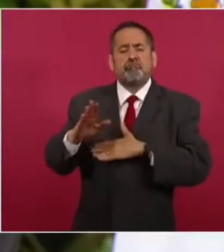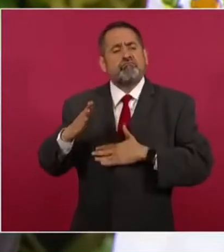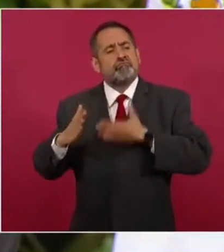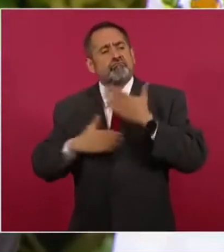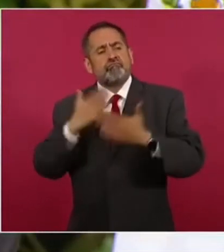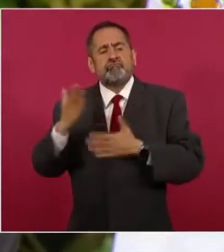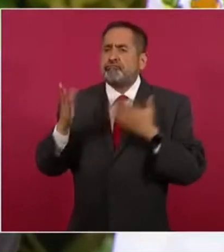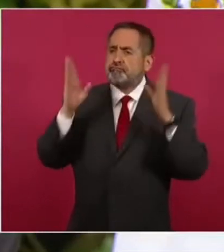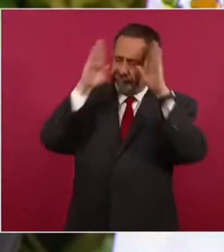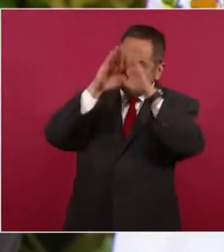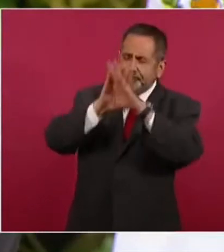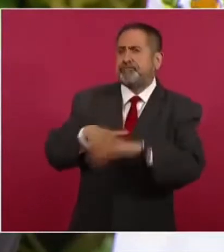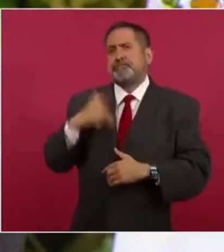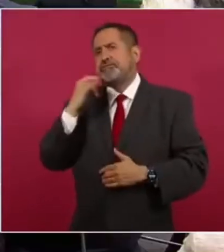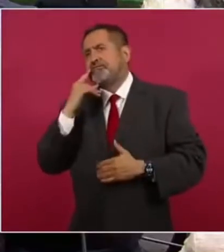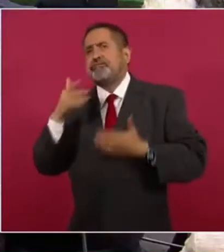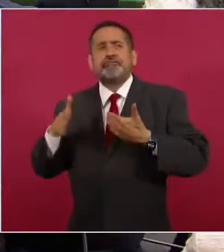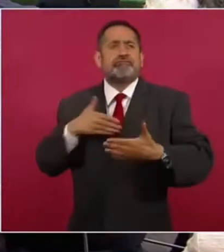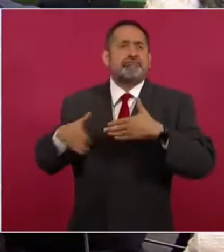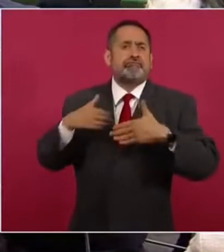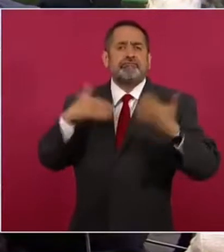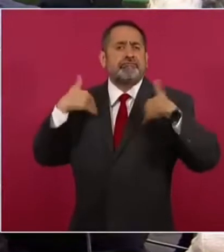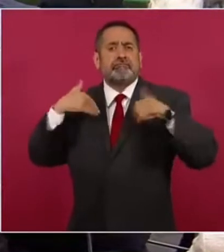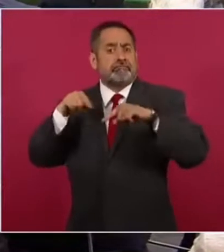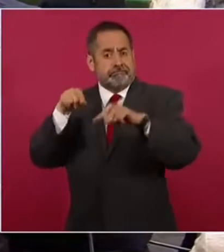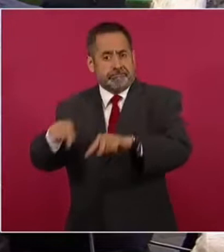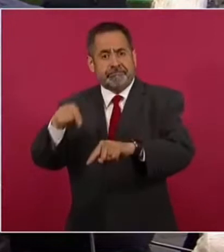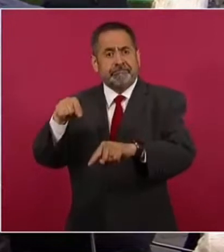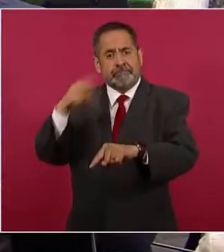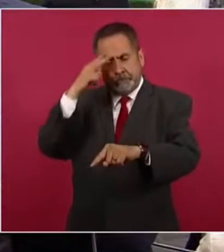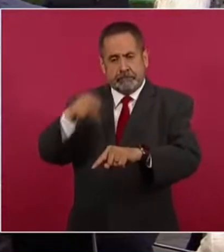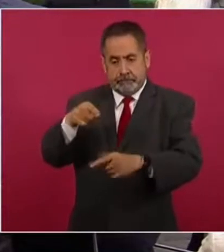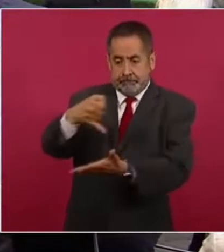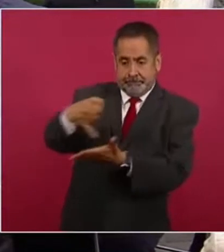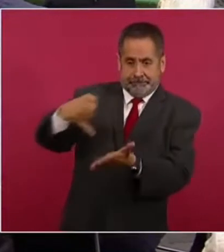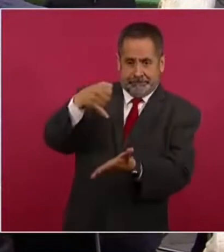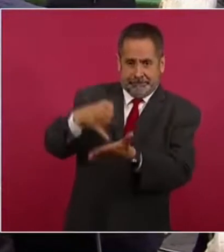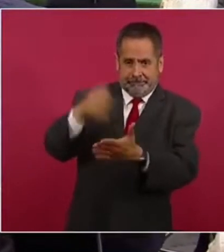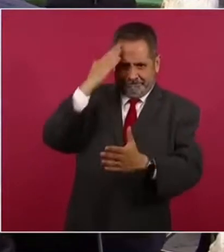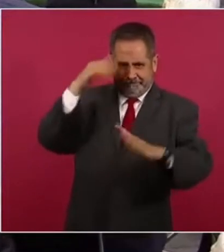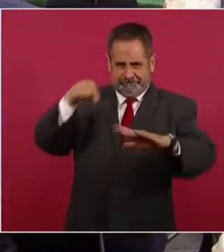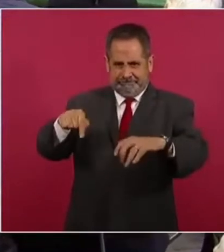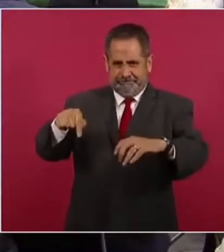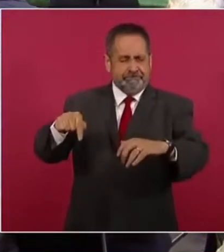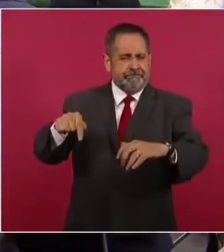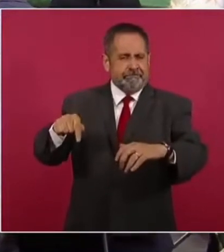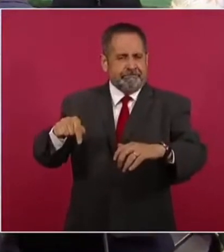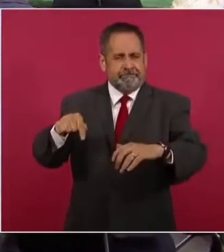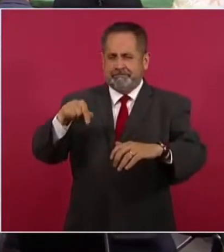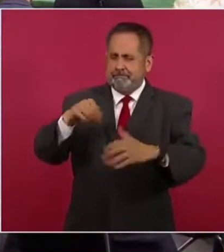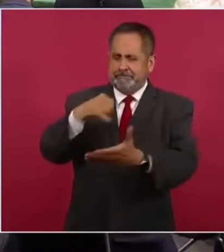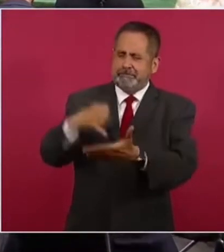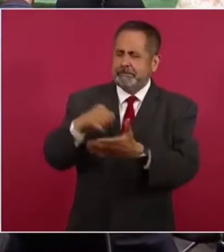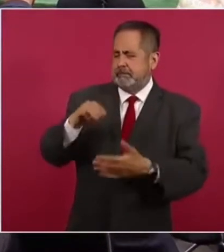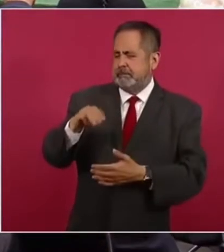los mexicanos. Esta isla madre va